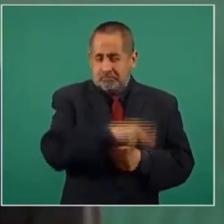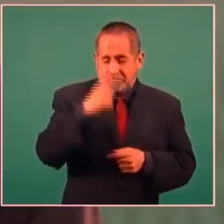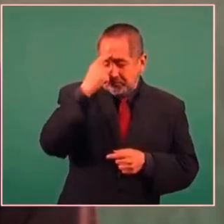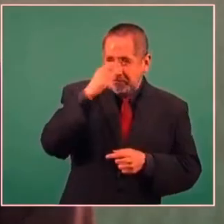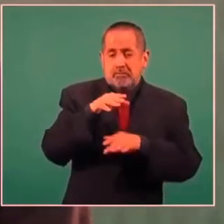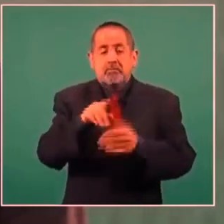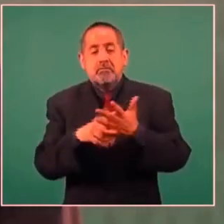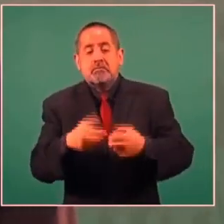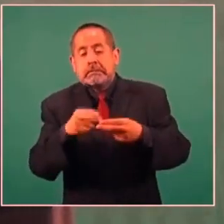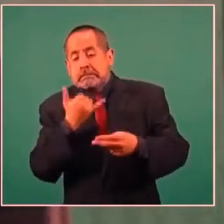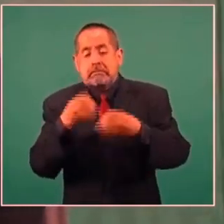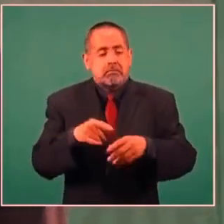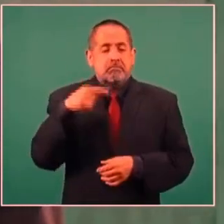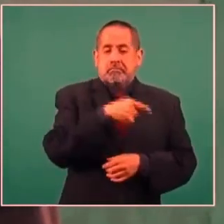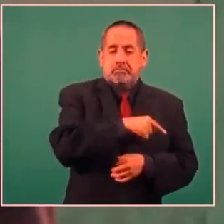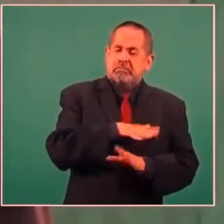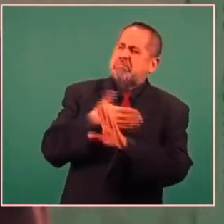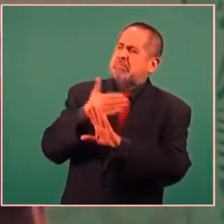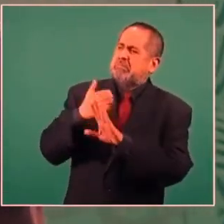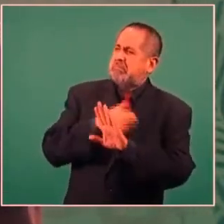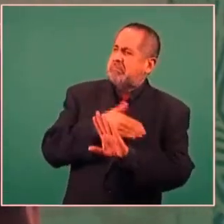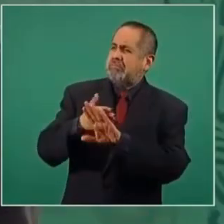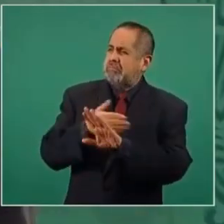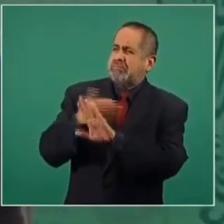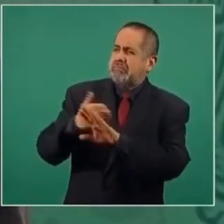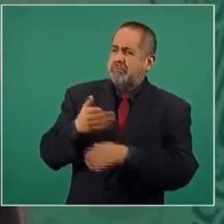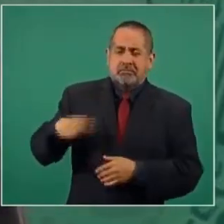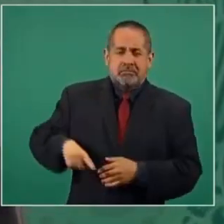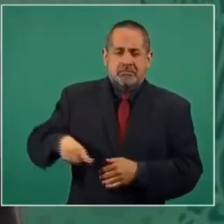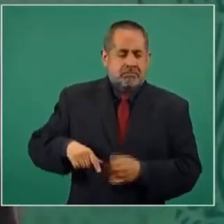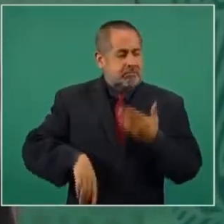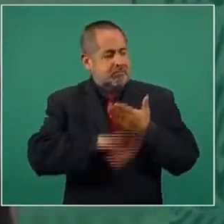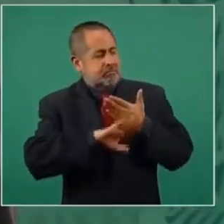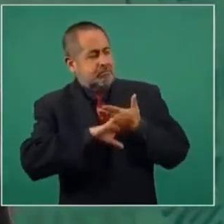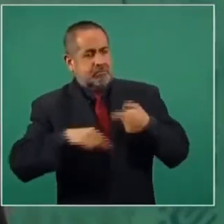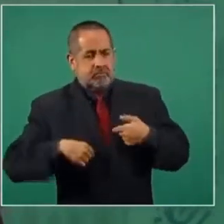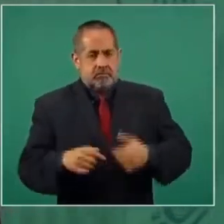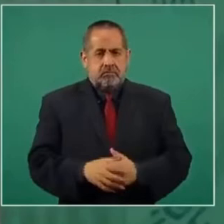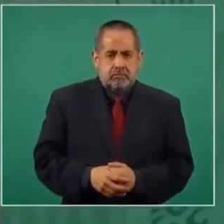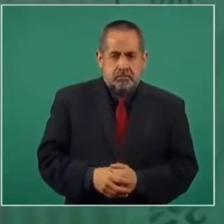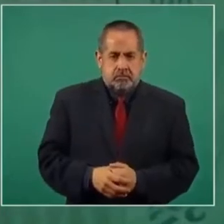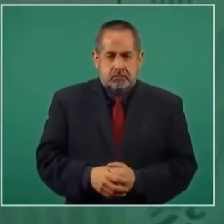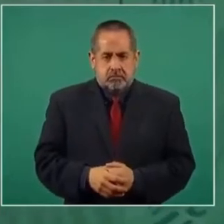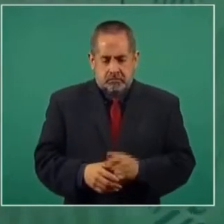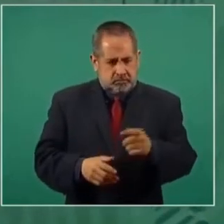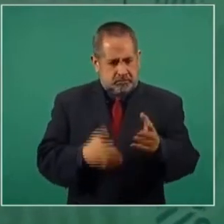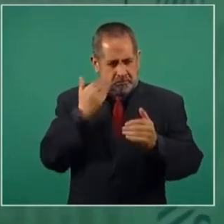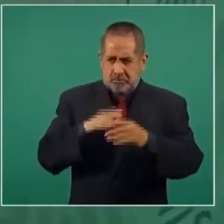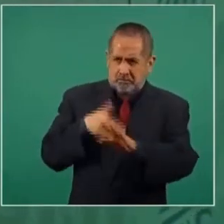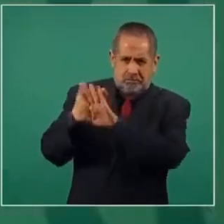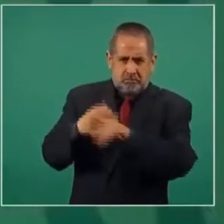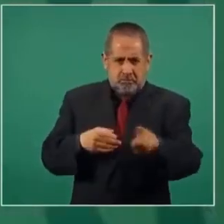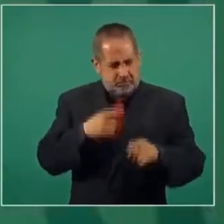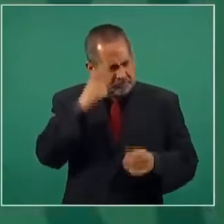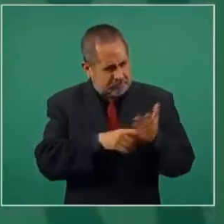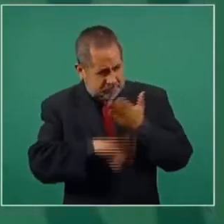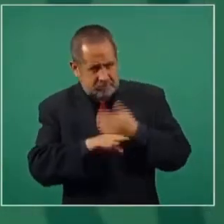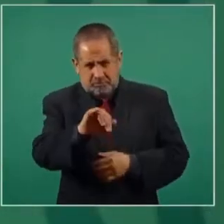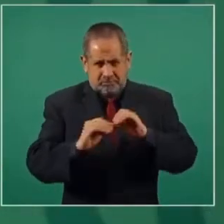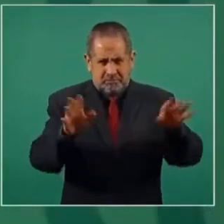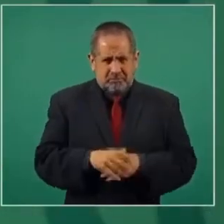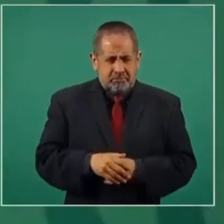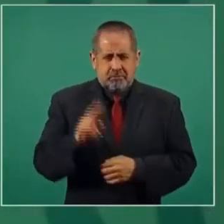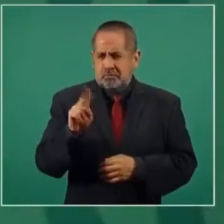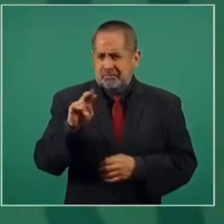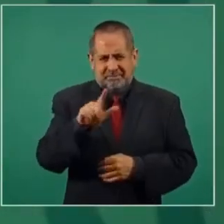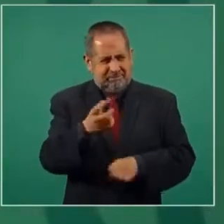de la empresa, lo que les interesa es atacar al gobierno, que yo represento. Bueno, en este caso no hay ningún ataque, ¿no sí? Sí. ¿Usted considera que hay un ataque? Claro. En el